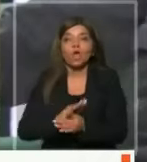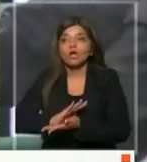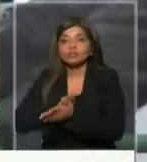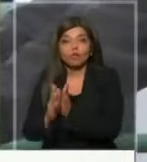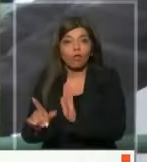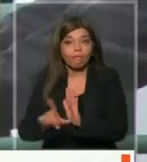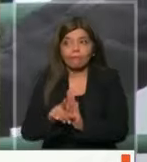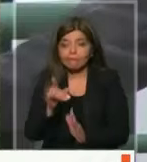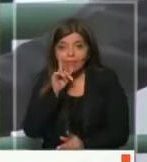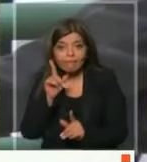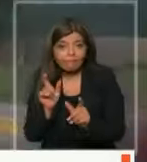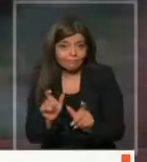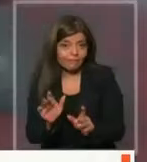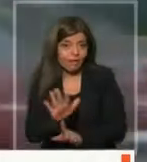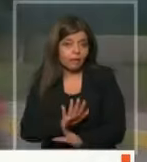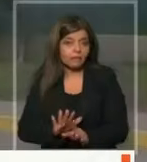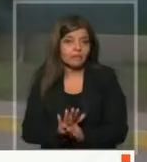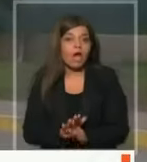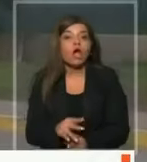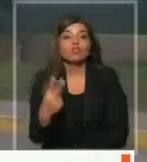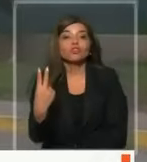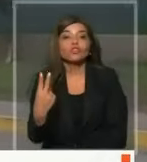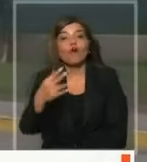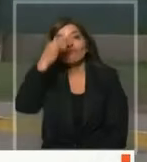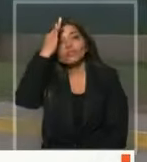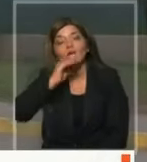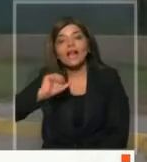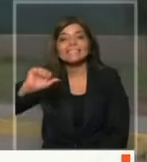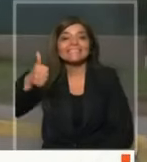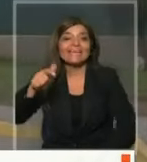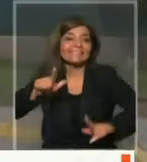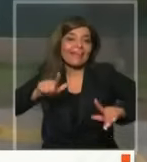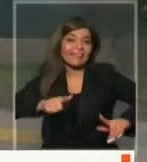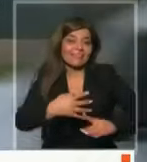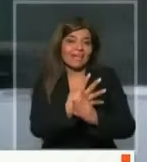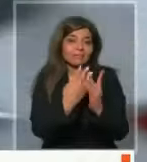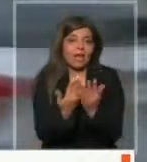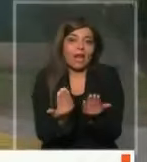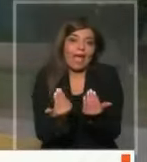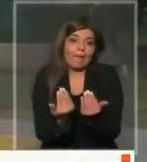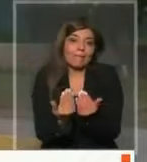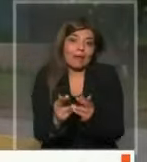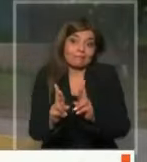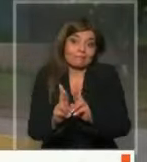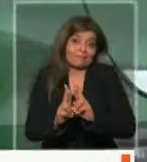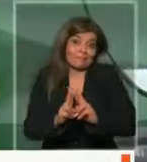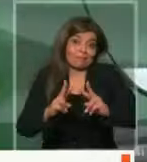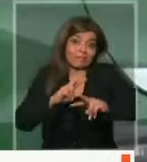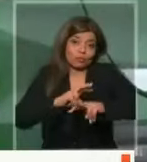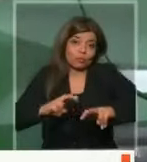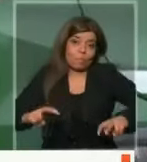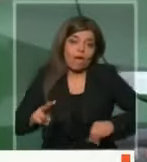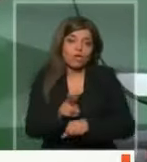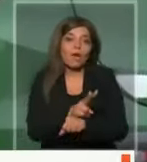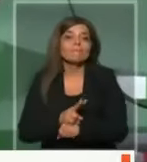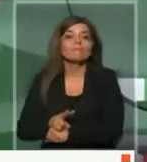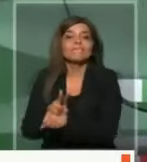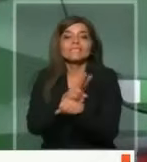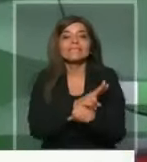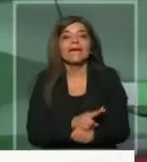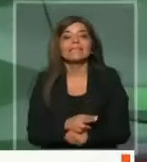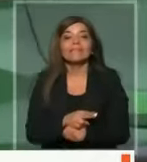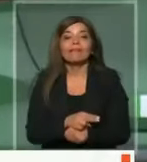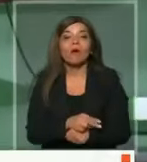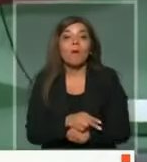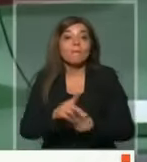dos funcionarios de la Sexta Comisaría de las Compañías en La Serena están a la espera del resultado del sumario administrativo, que corre en paralelo a las